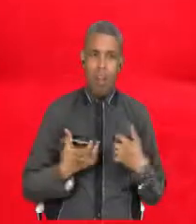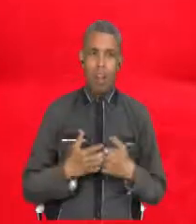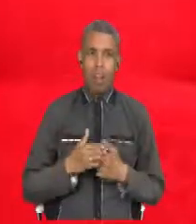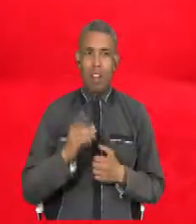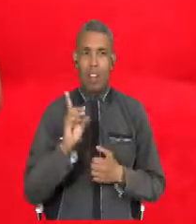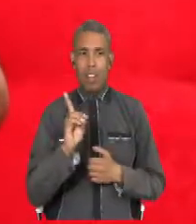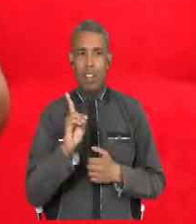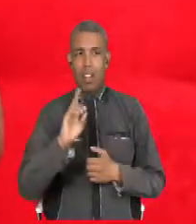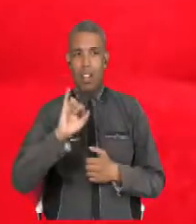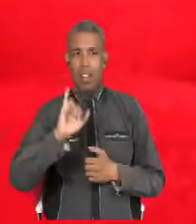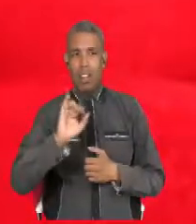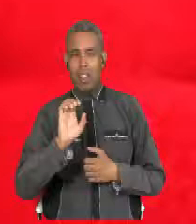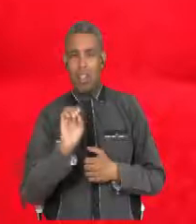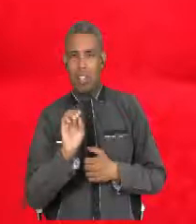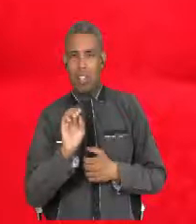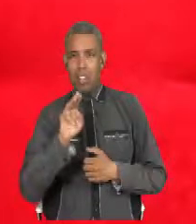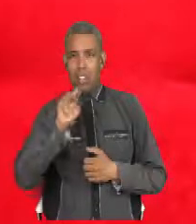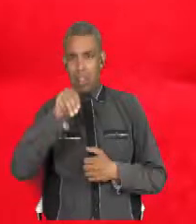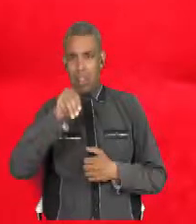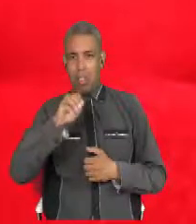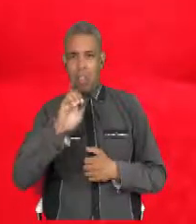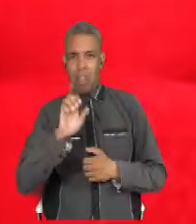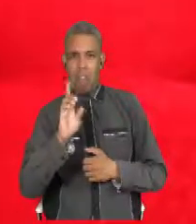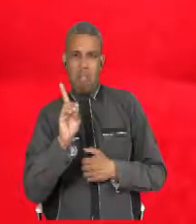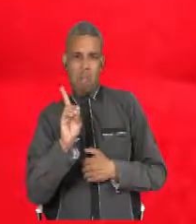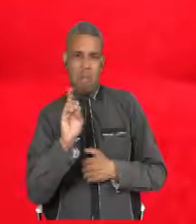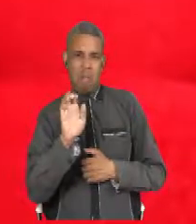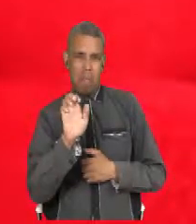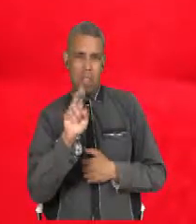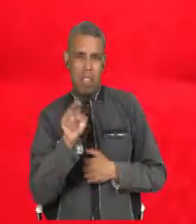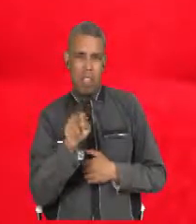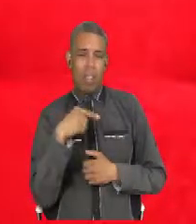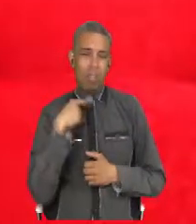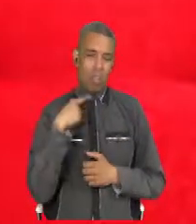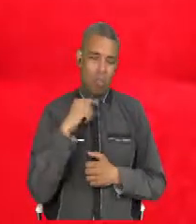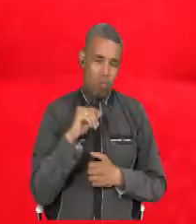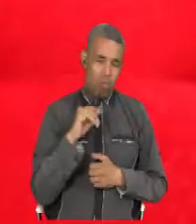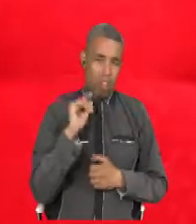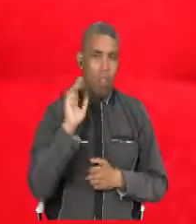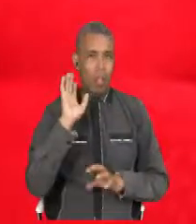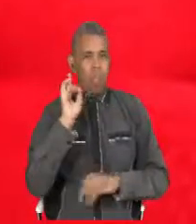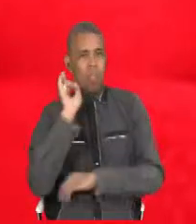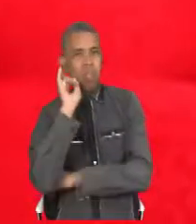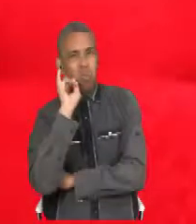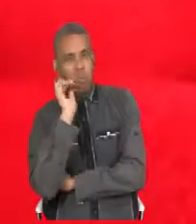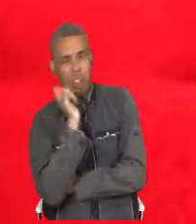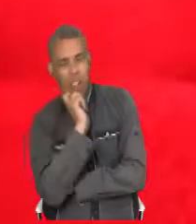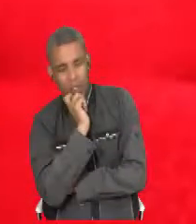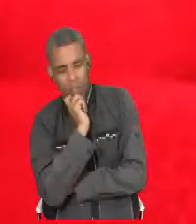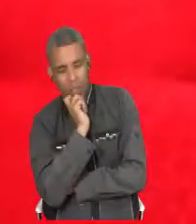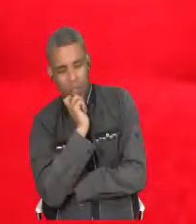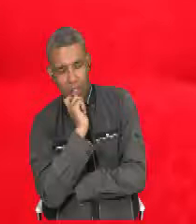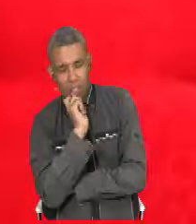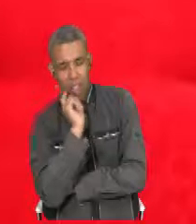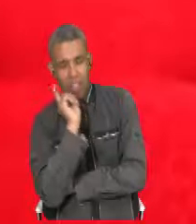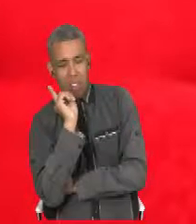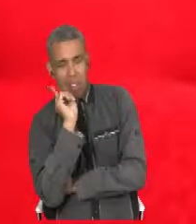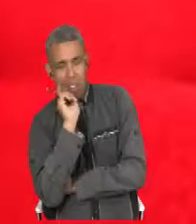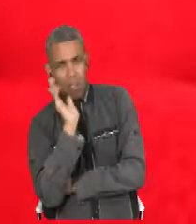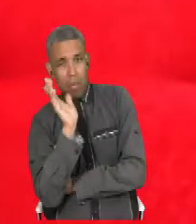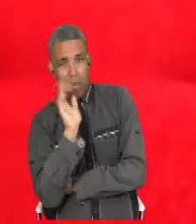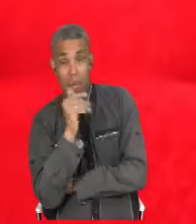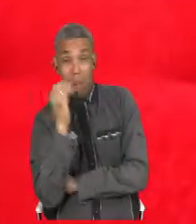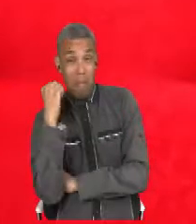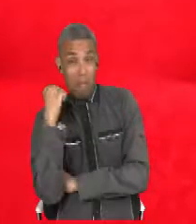no canto casi vallenato. Me gusta más como escucharlo. Pero soy bastante merenguero, eso sí me gusta, ¿no? Pero en el camino fue que me fui dando cuenta